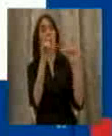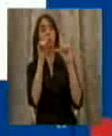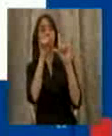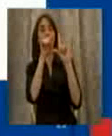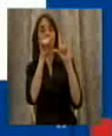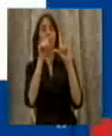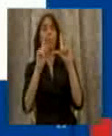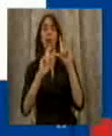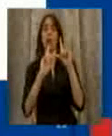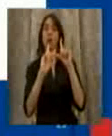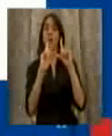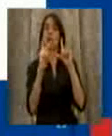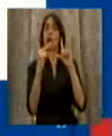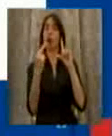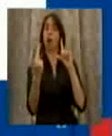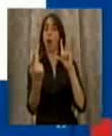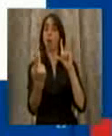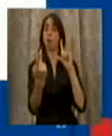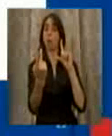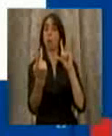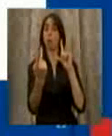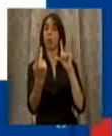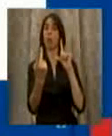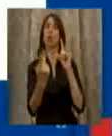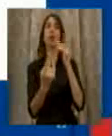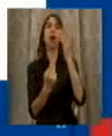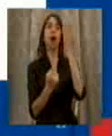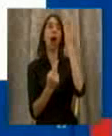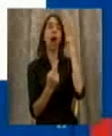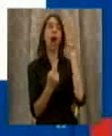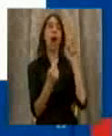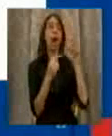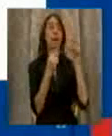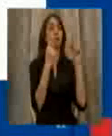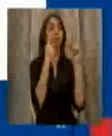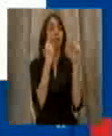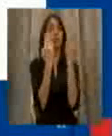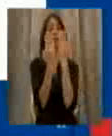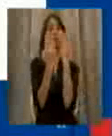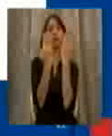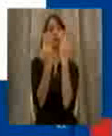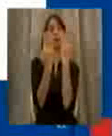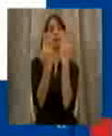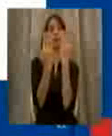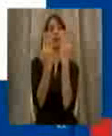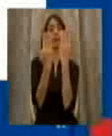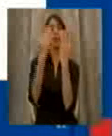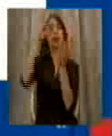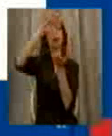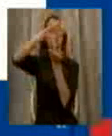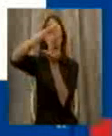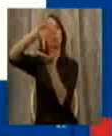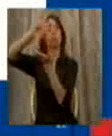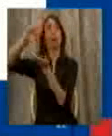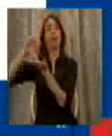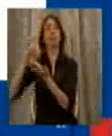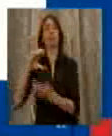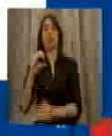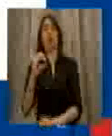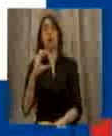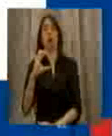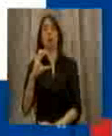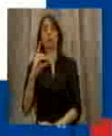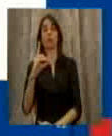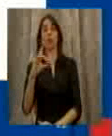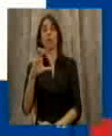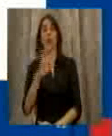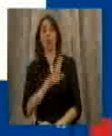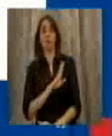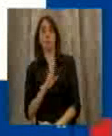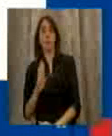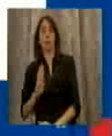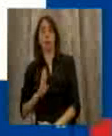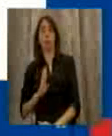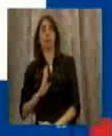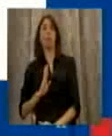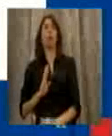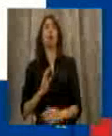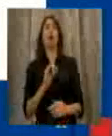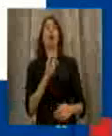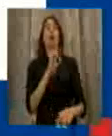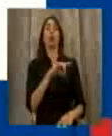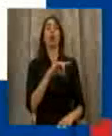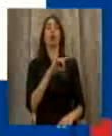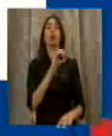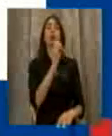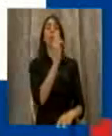hemos cambiado la posición en el comparado a los países de la OCDE, la posición en materia de